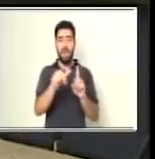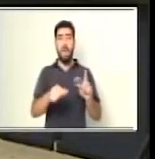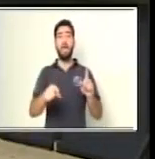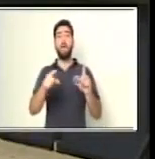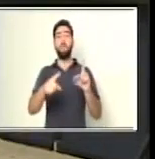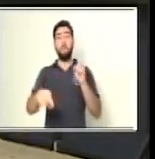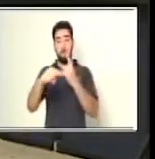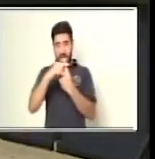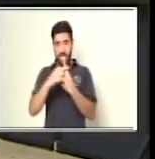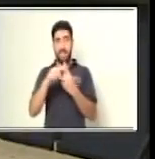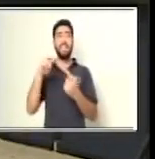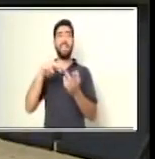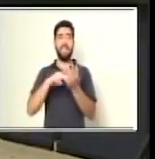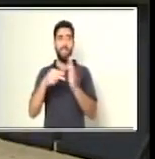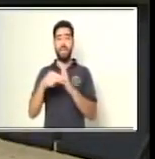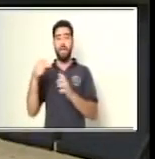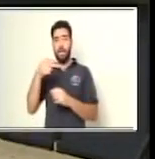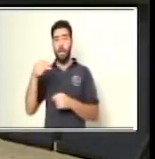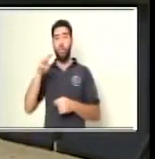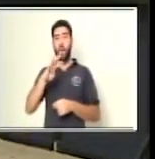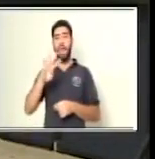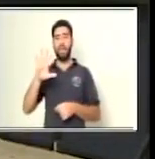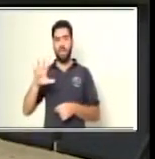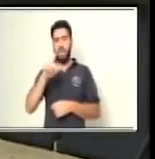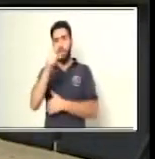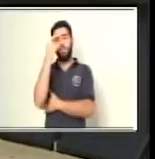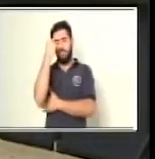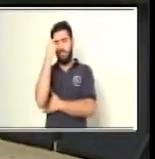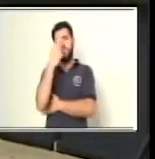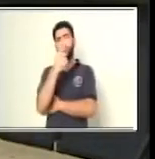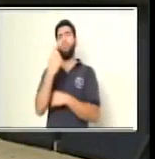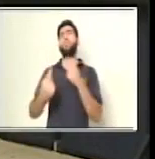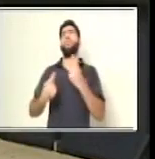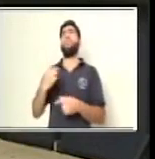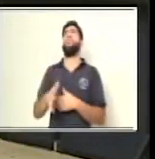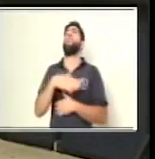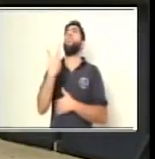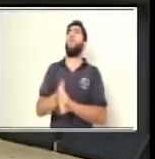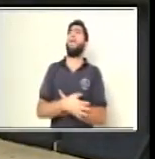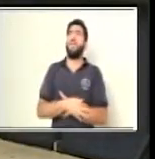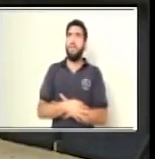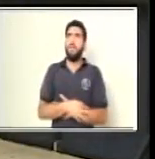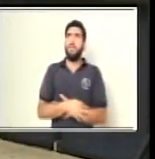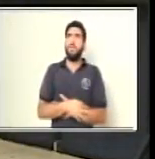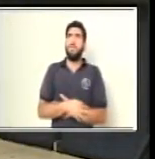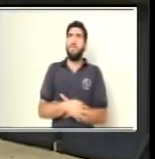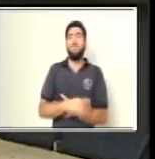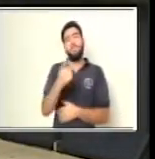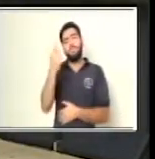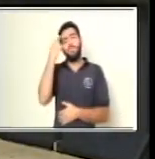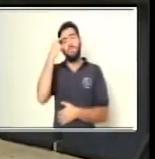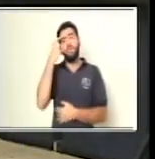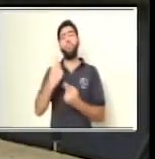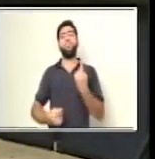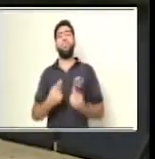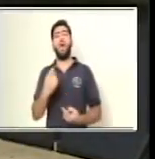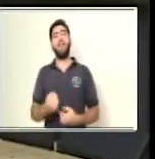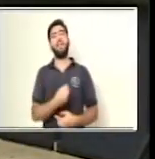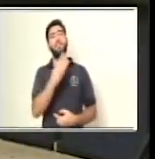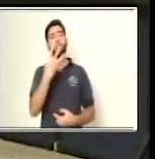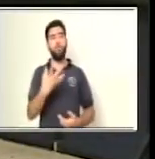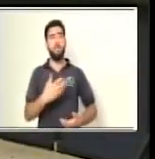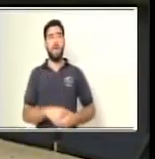Vamos a representar esos valores que nos están pidiendo encontrar. Y nos dicen, ¿cuál es el número?